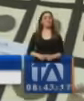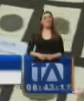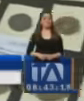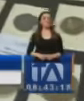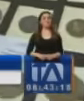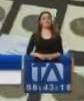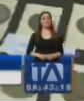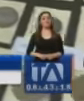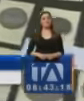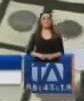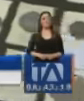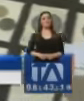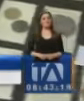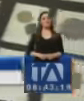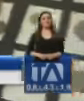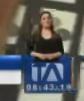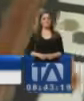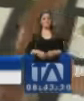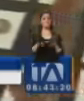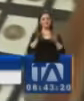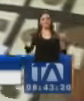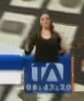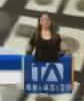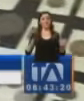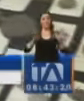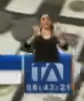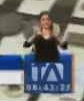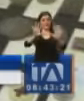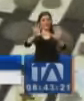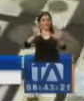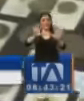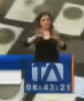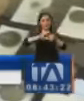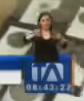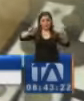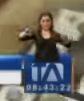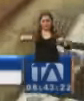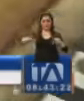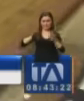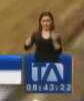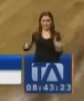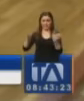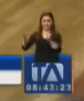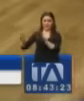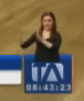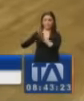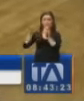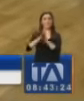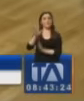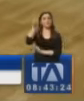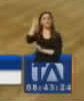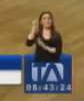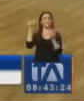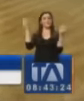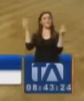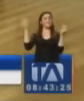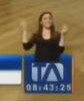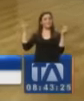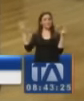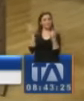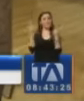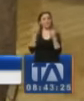Todo lo que ofrecen, todo lo que se exhibe en estas 10 salas de este hermoso museo que está ubicado en el sector norte, en Cotocollao.